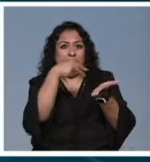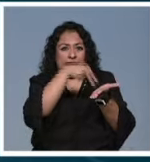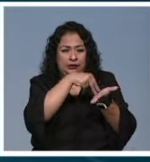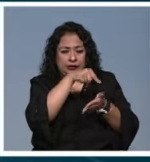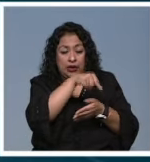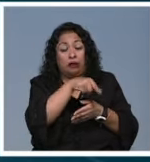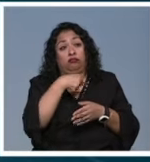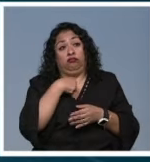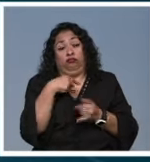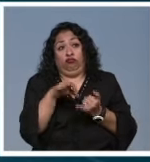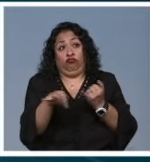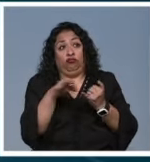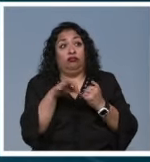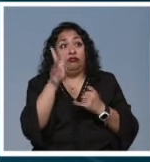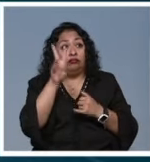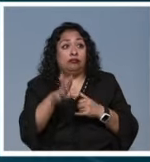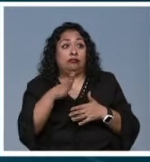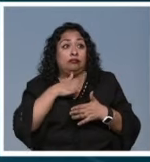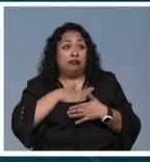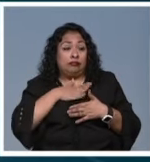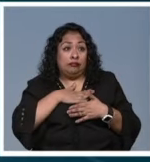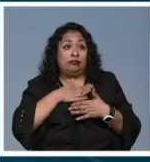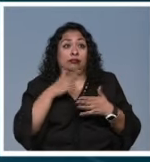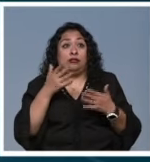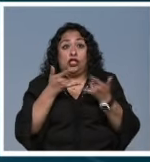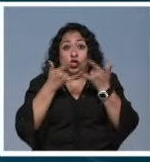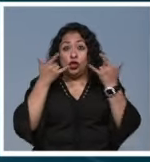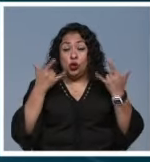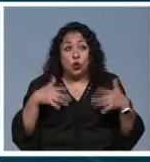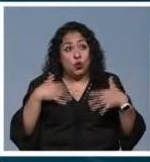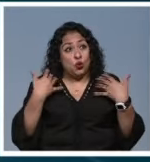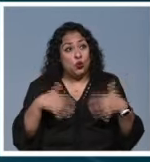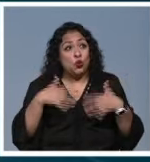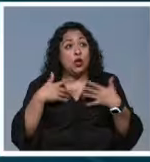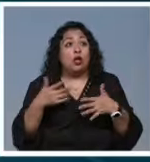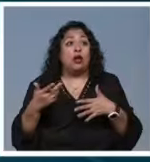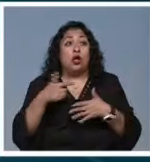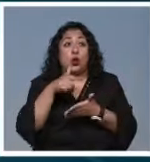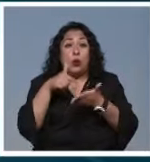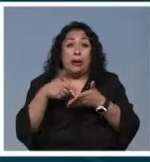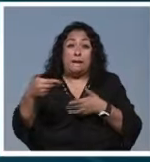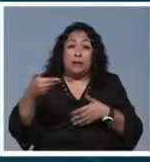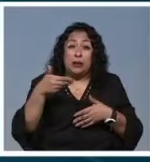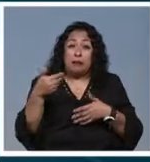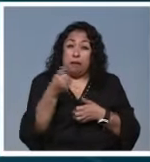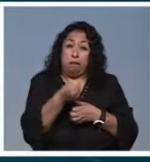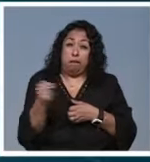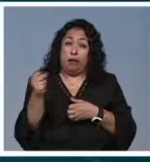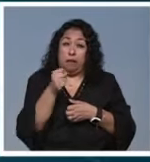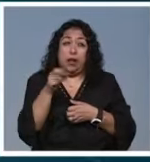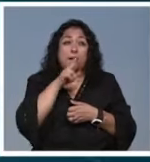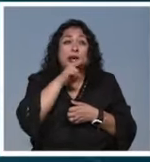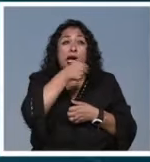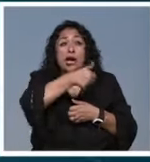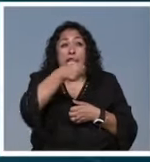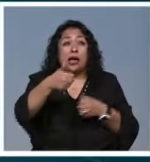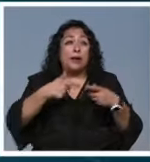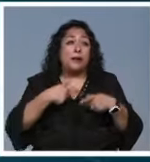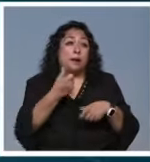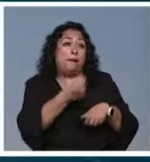Finalmente, es algo histórico, es un escenario que demanda lo mejor de cada uno de los artistas. Los